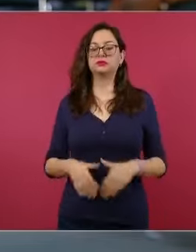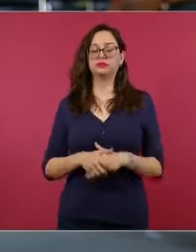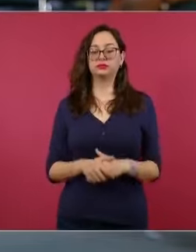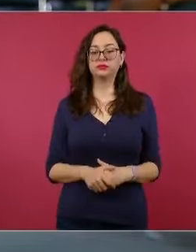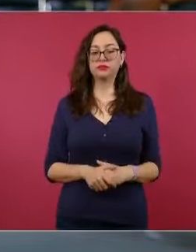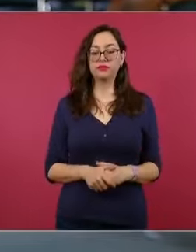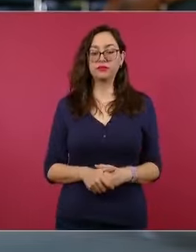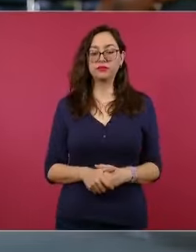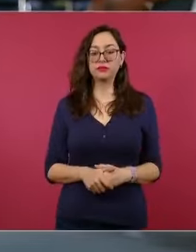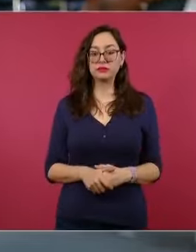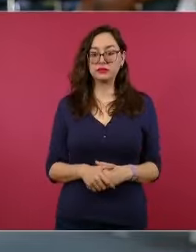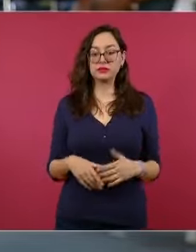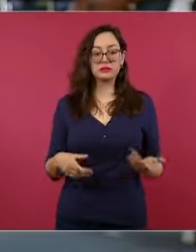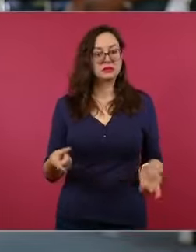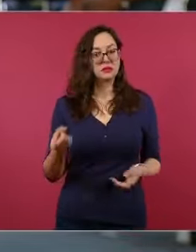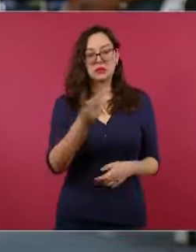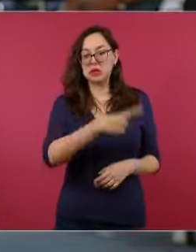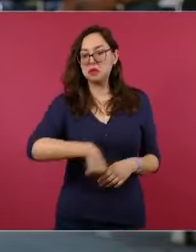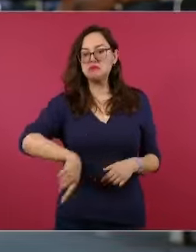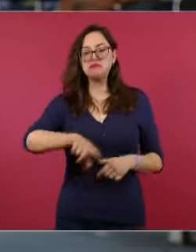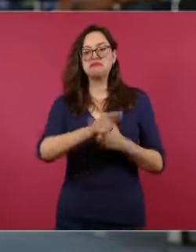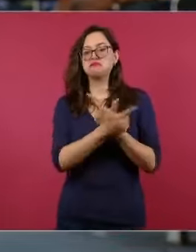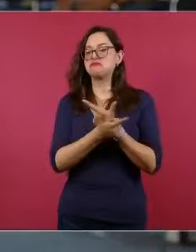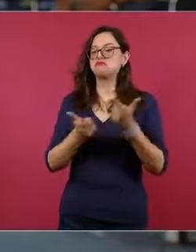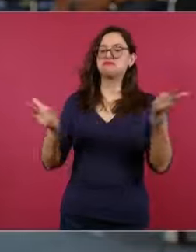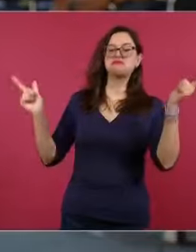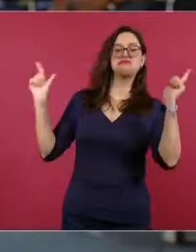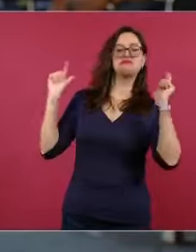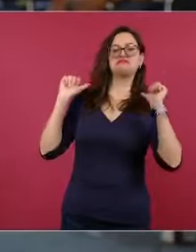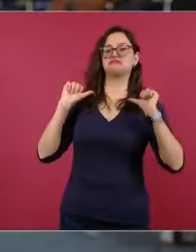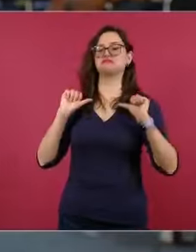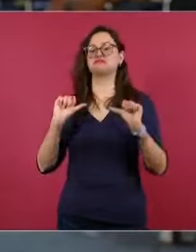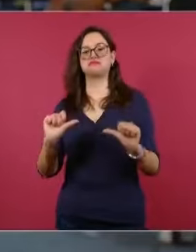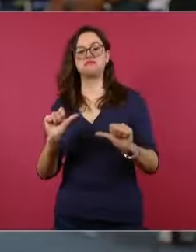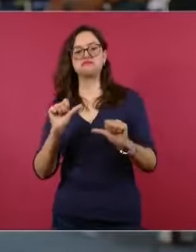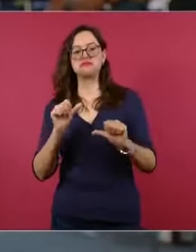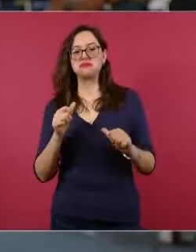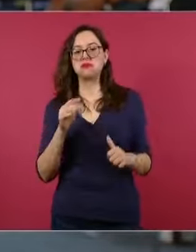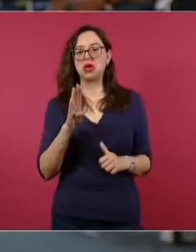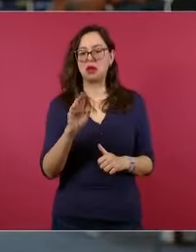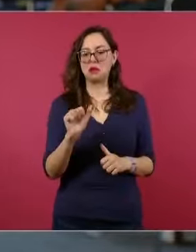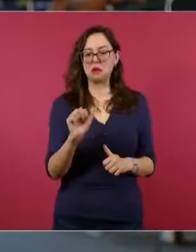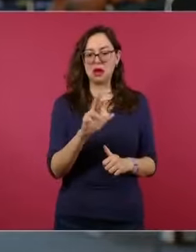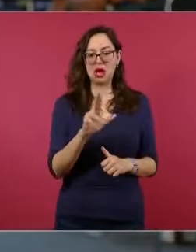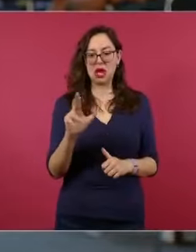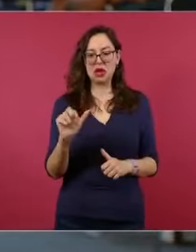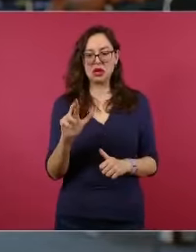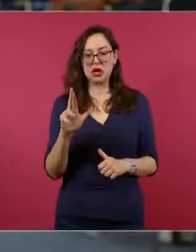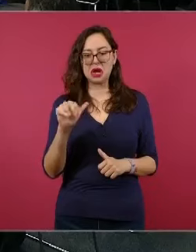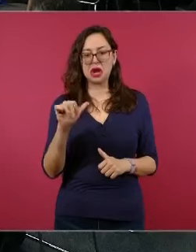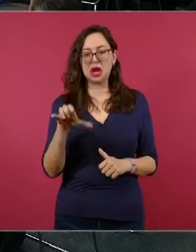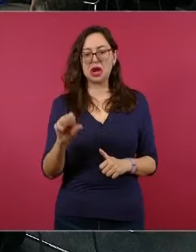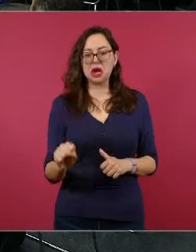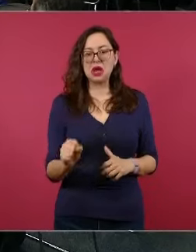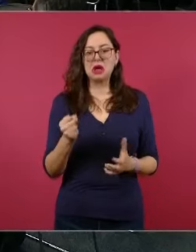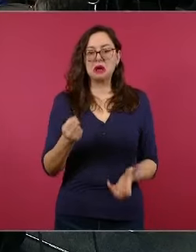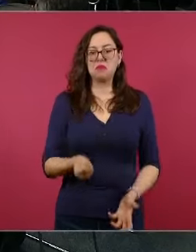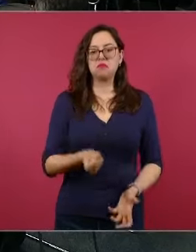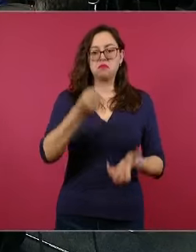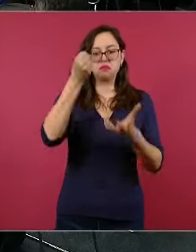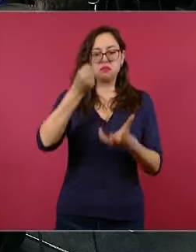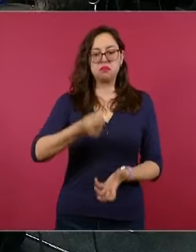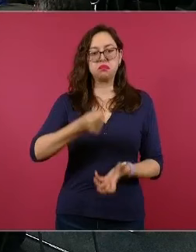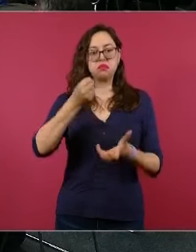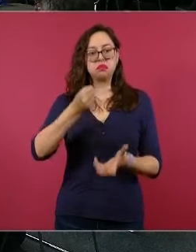y hacen lo que hacen y deshacen están empoderados barreras la diputada utiliza el recurso público del